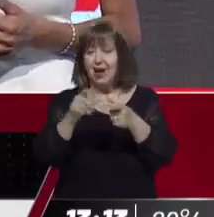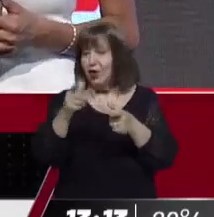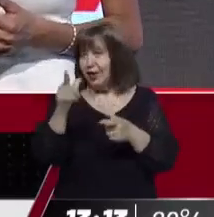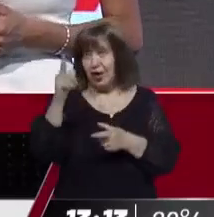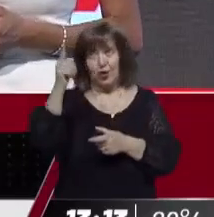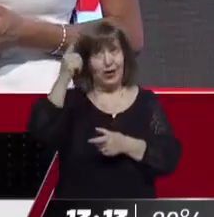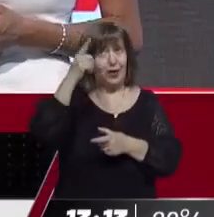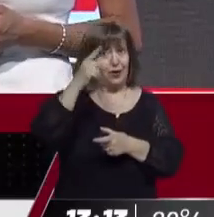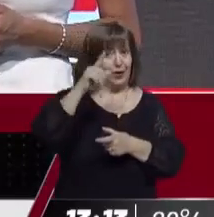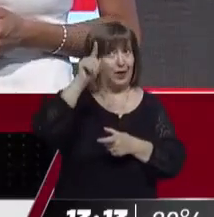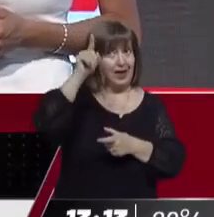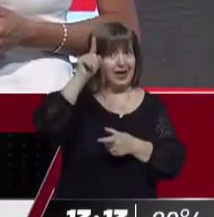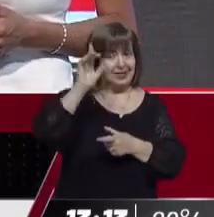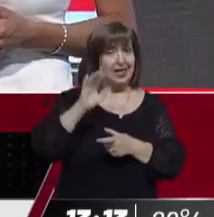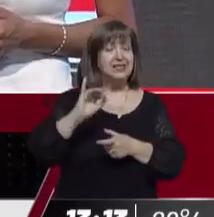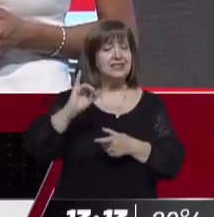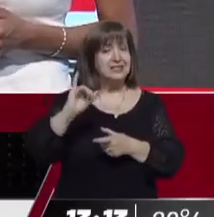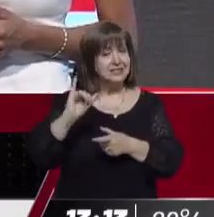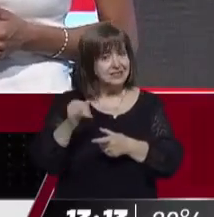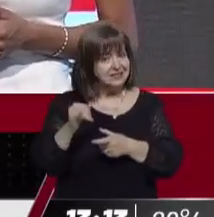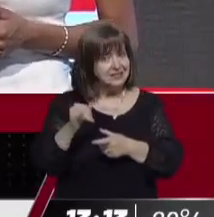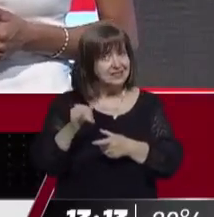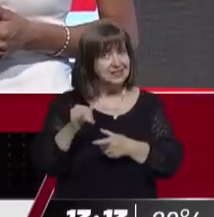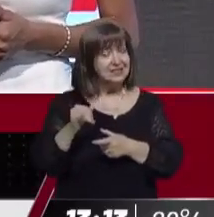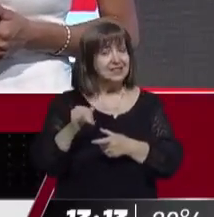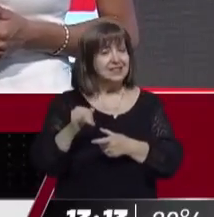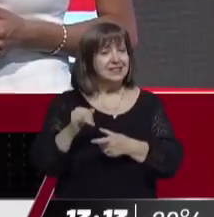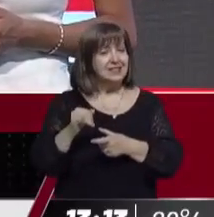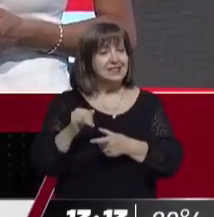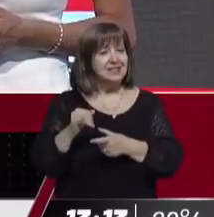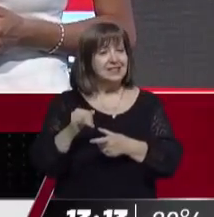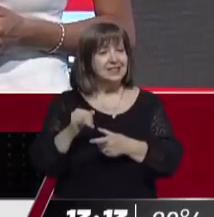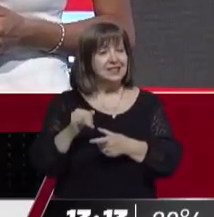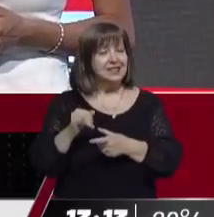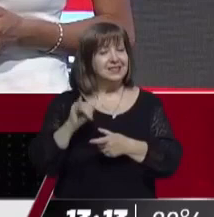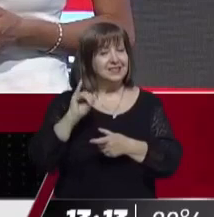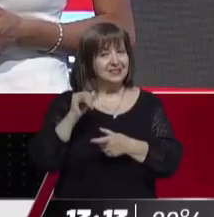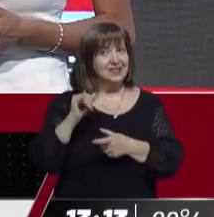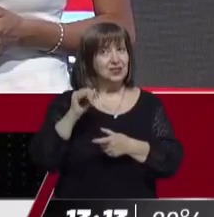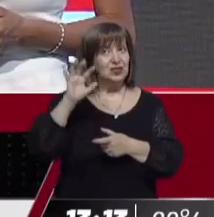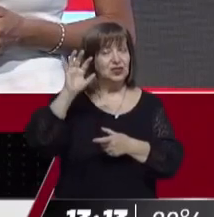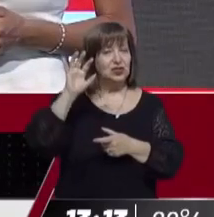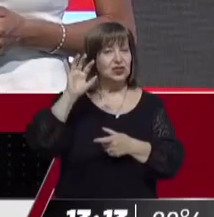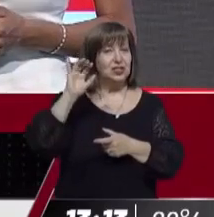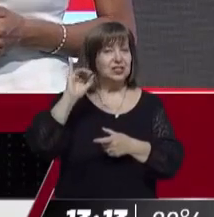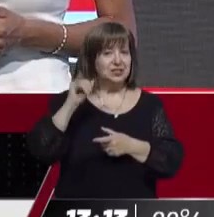en ese lugar. Lo que sí he visto mucha,